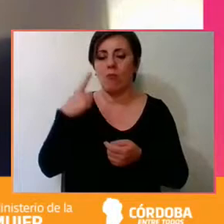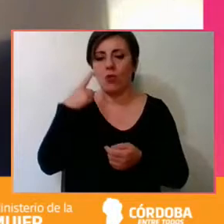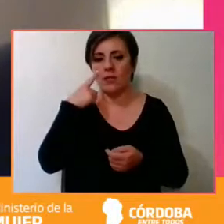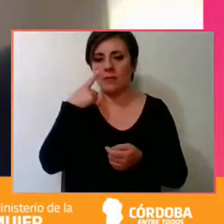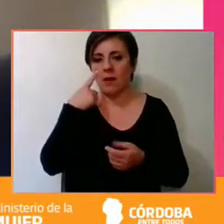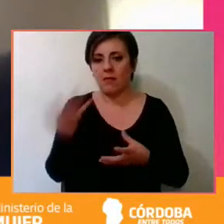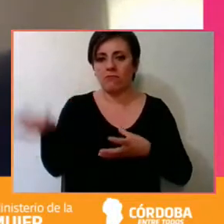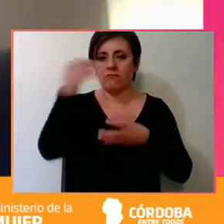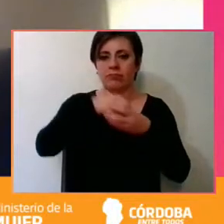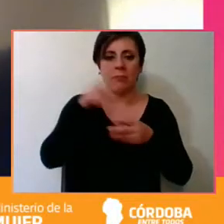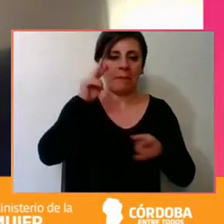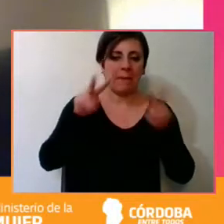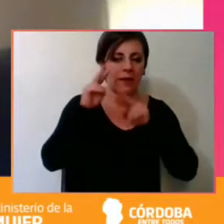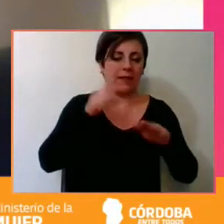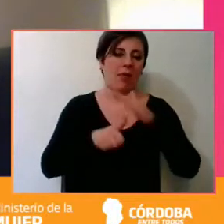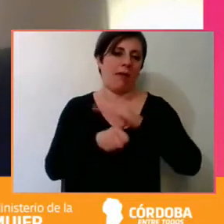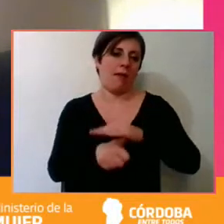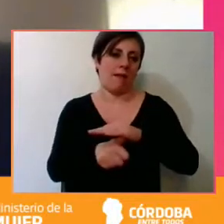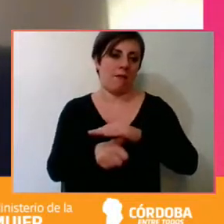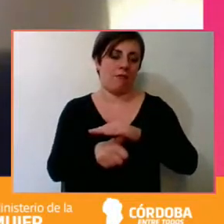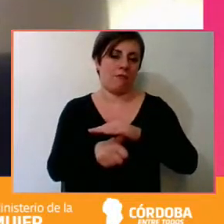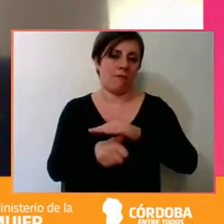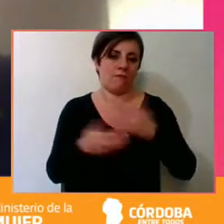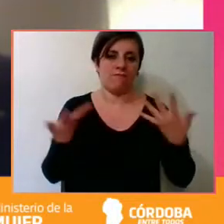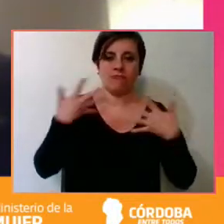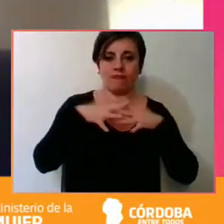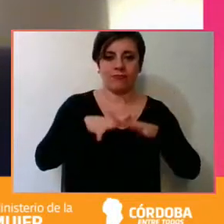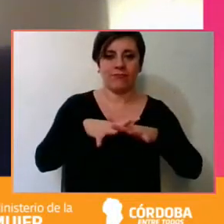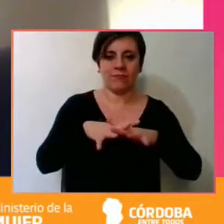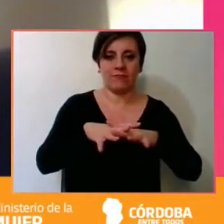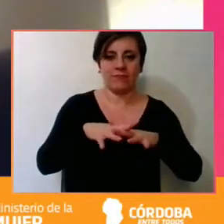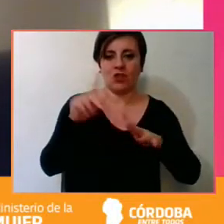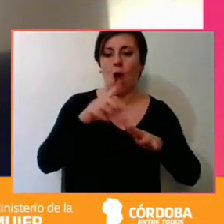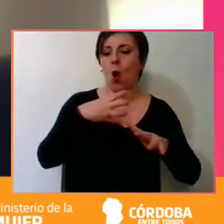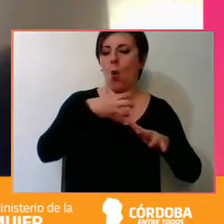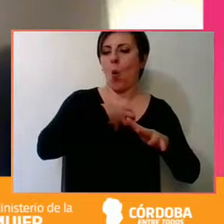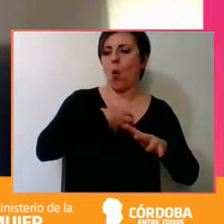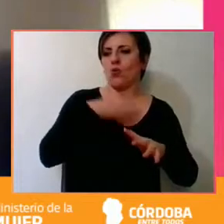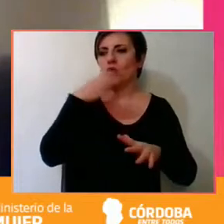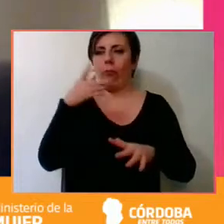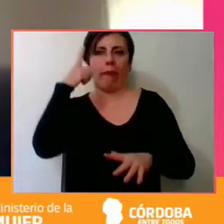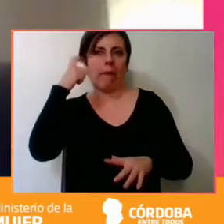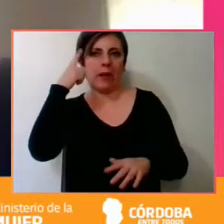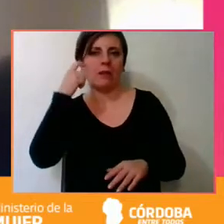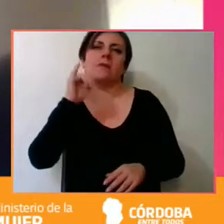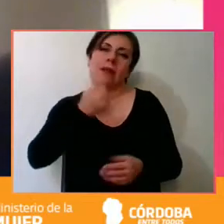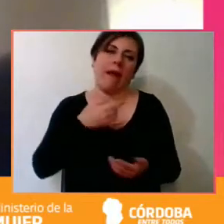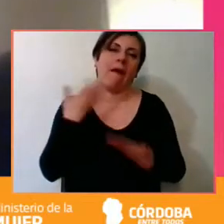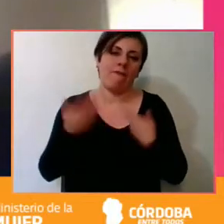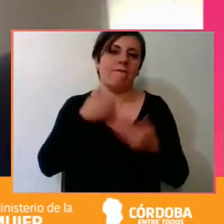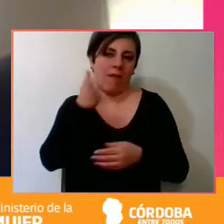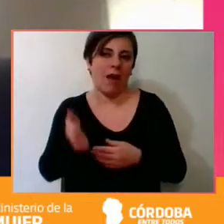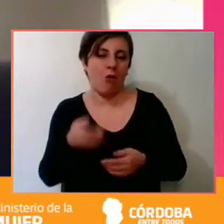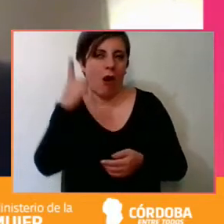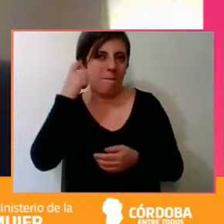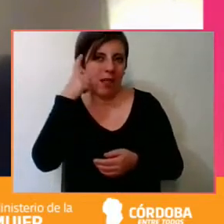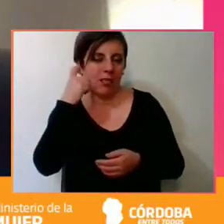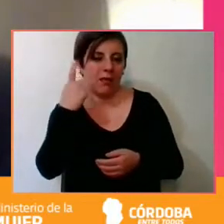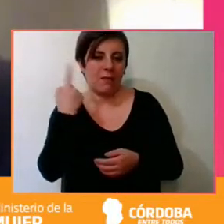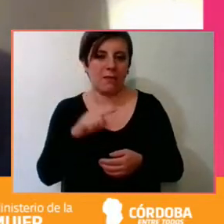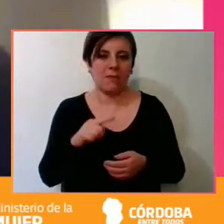pergeñada de esta perspectiva. No se trata de hacer cursos de formación. Por supuesto que hacemos cursos de formación. No se trata de